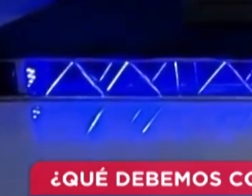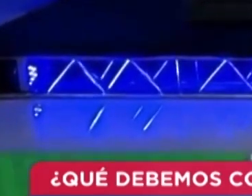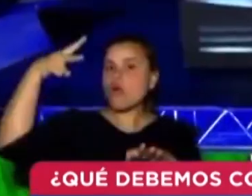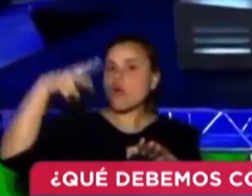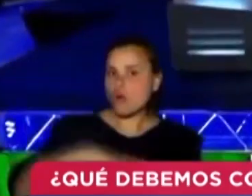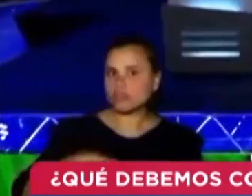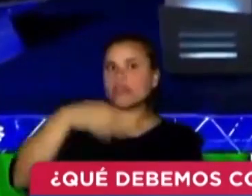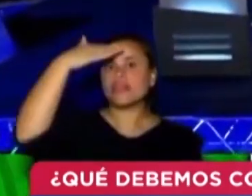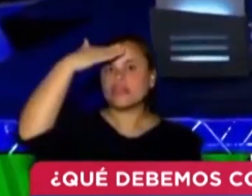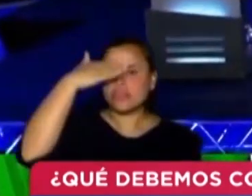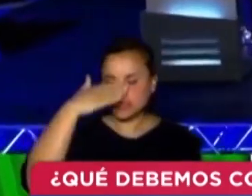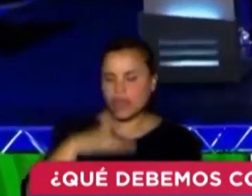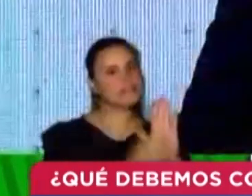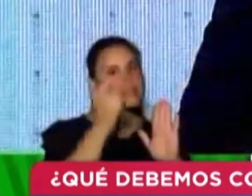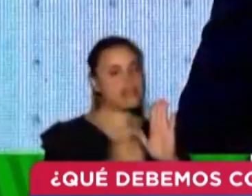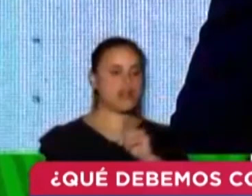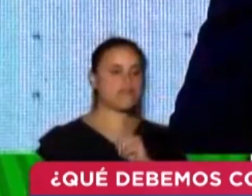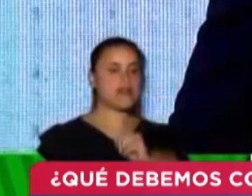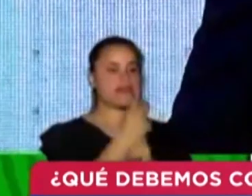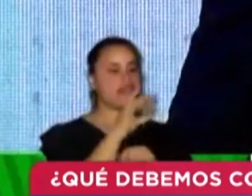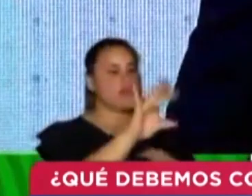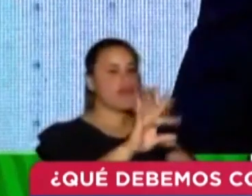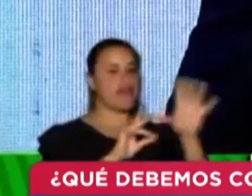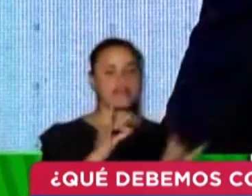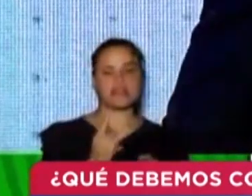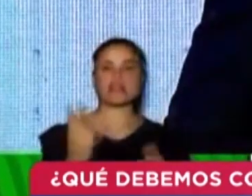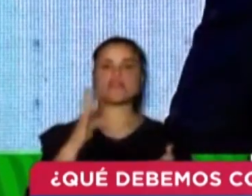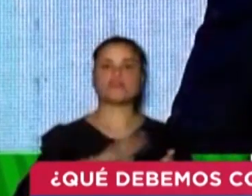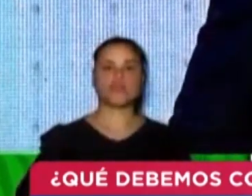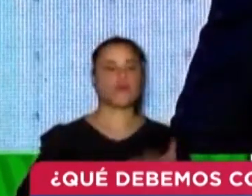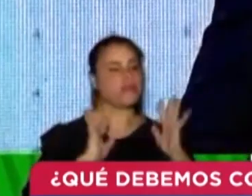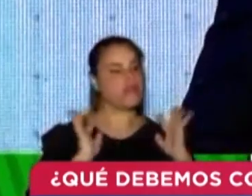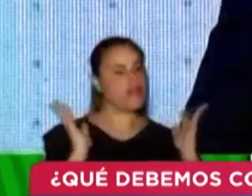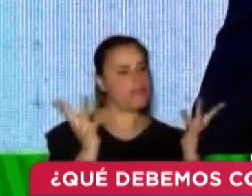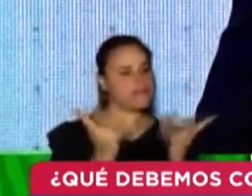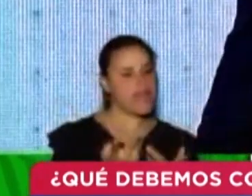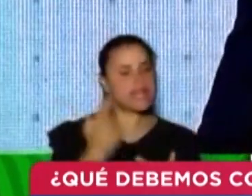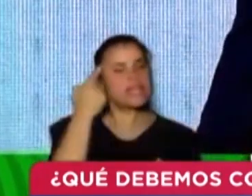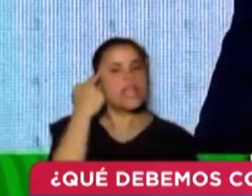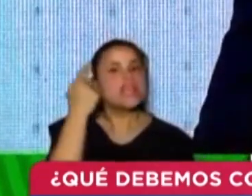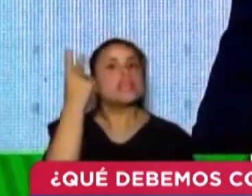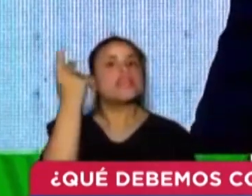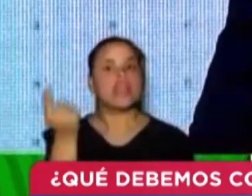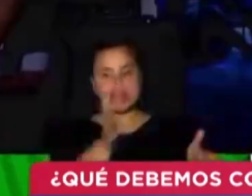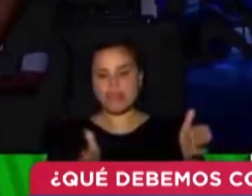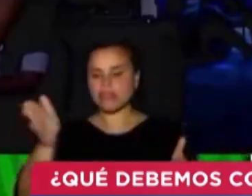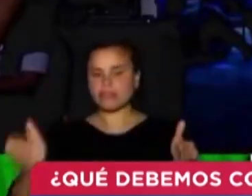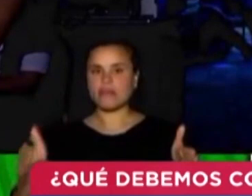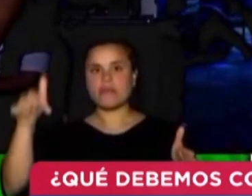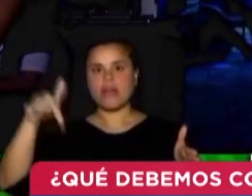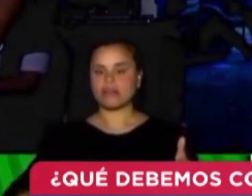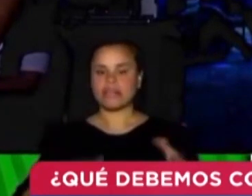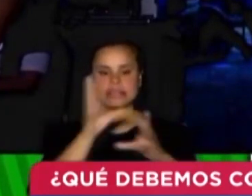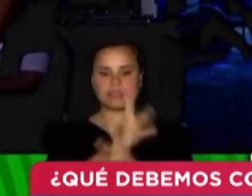mencionábamos y esta relevancia para la vida democrática, son personas que están interesadas en política. Son en general los núcleos duros